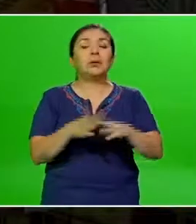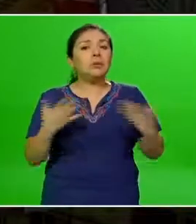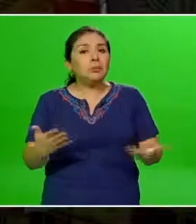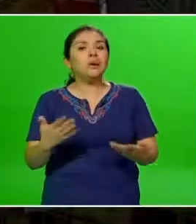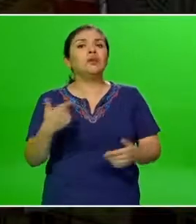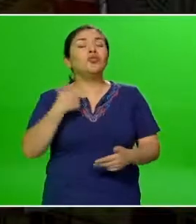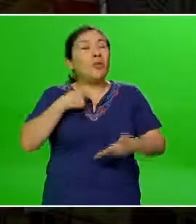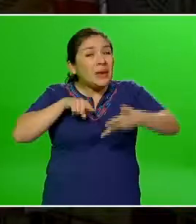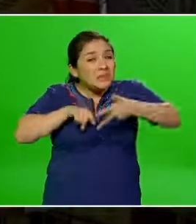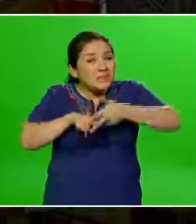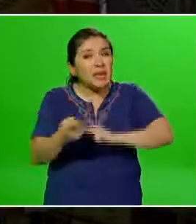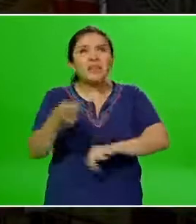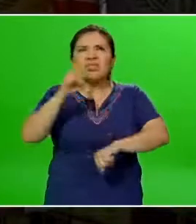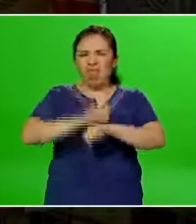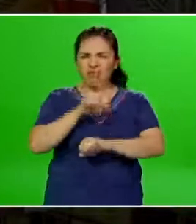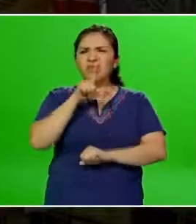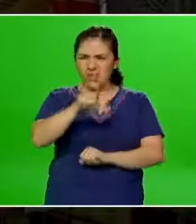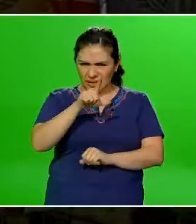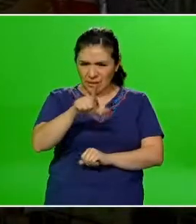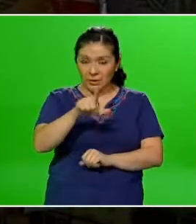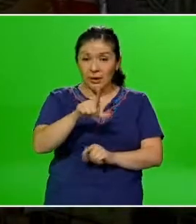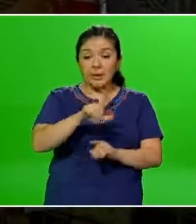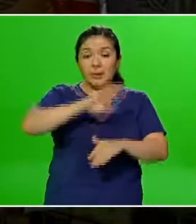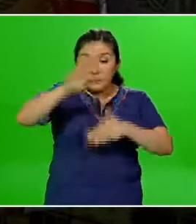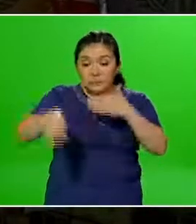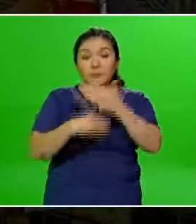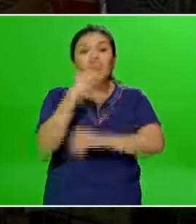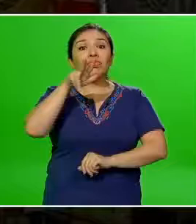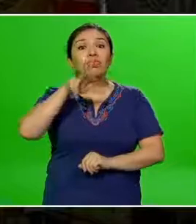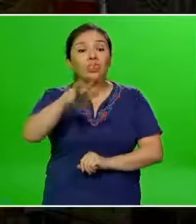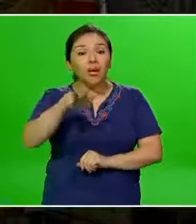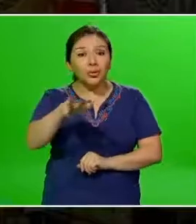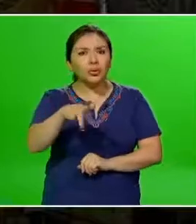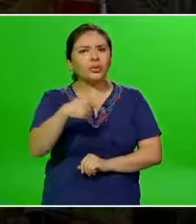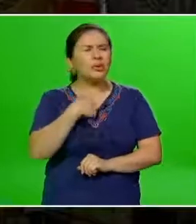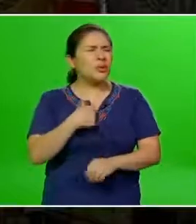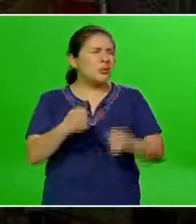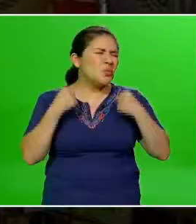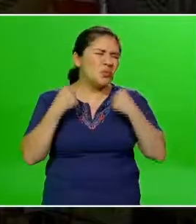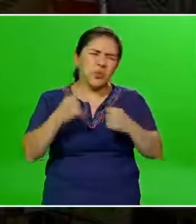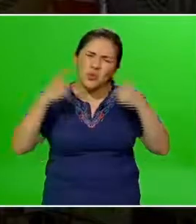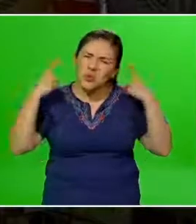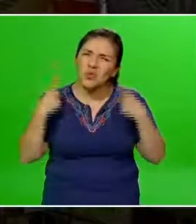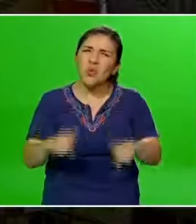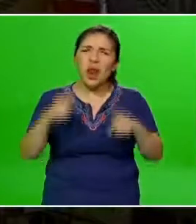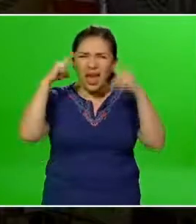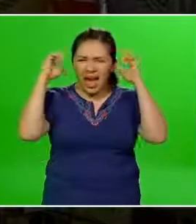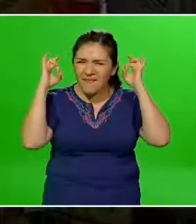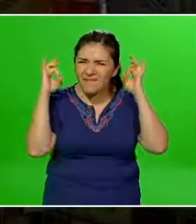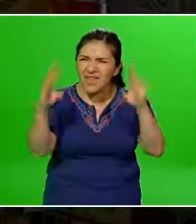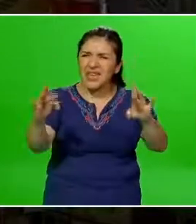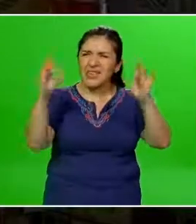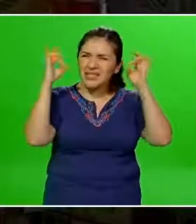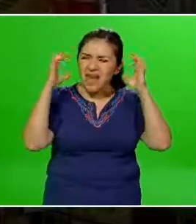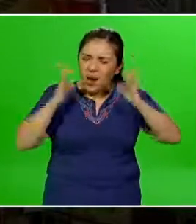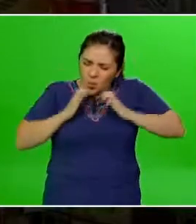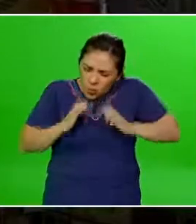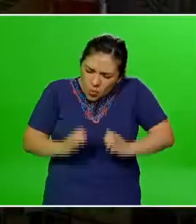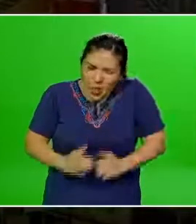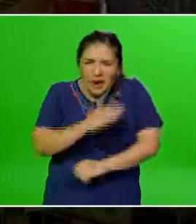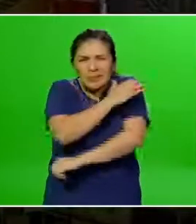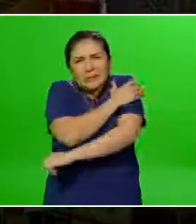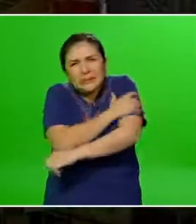Empecé el 17, para el 18 a mí me dolía intensamente la cabeza, dolor de